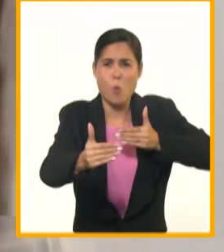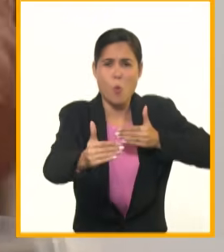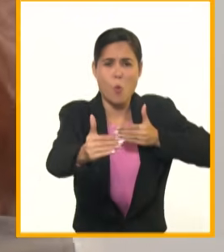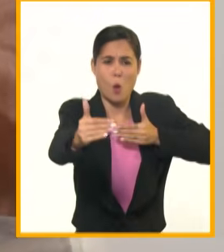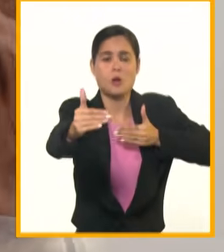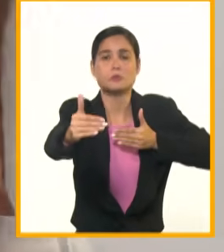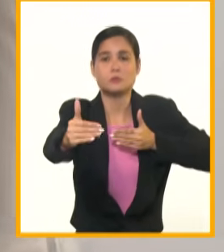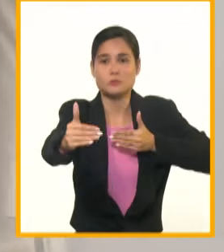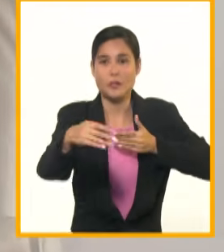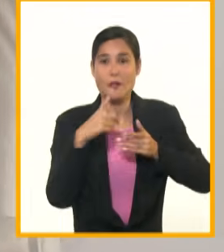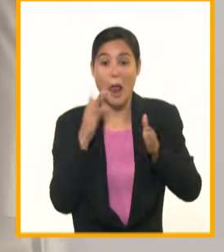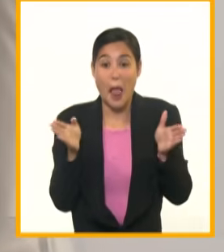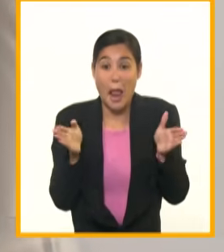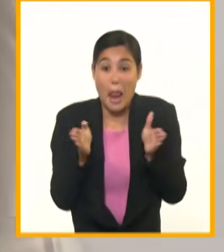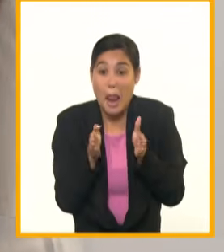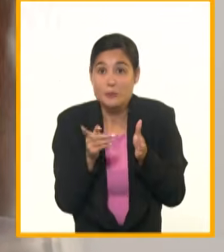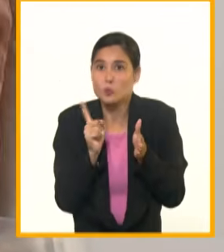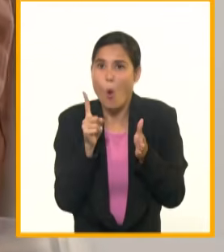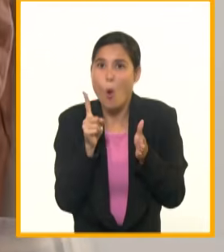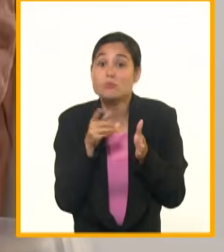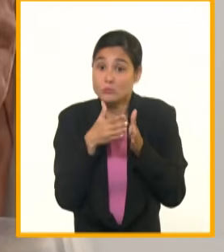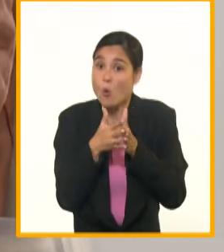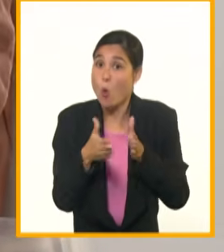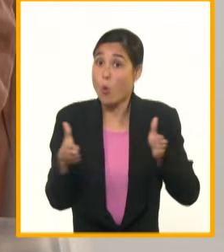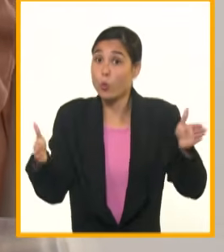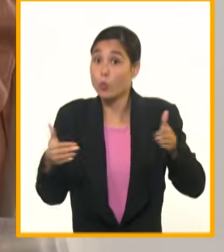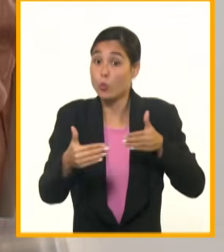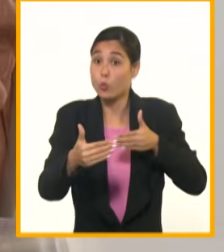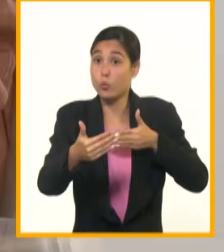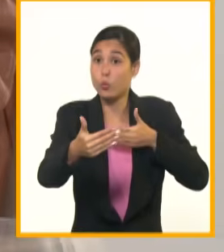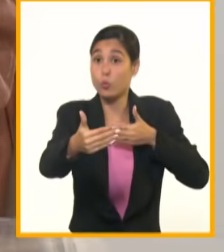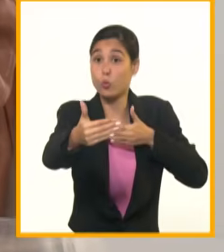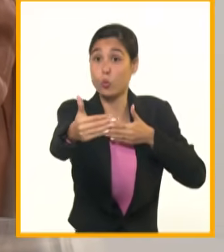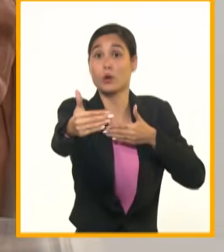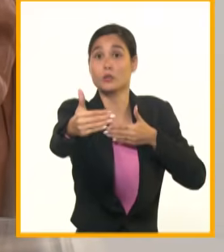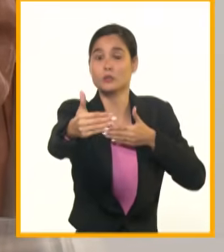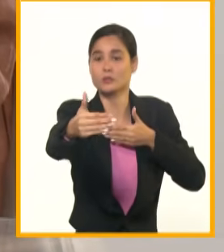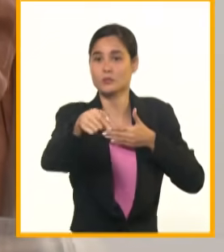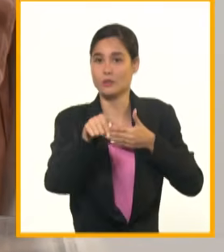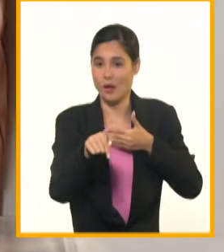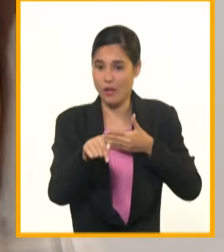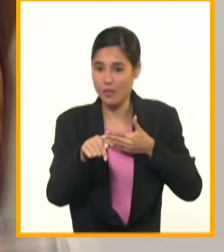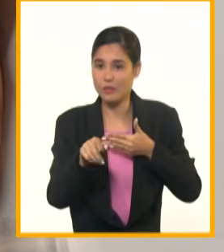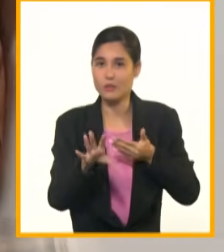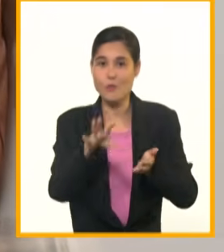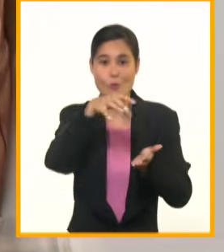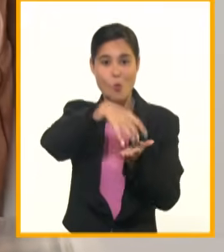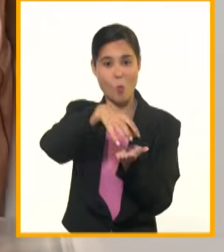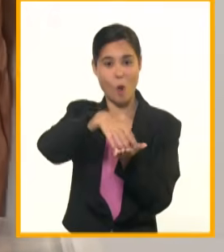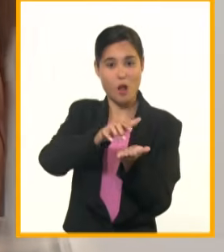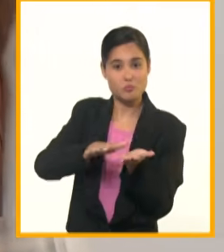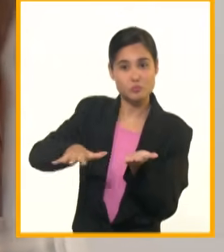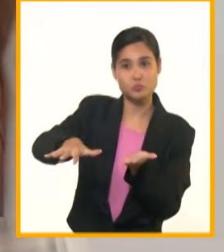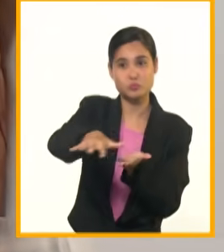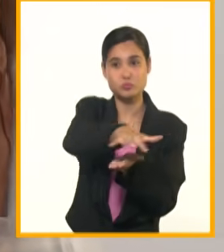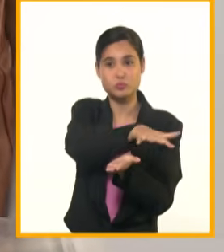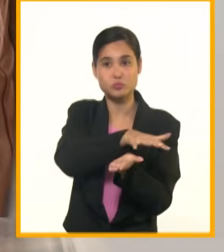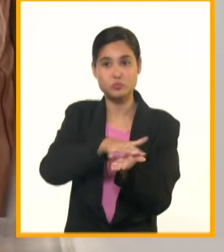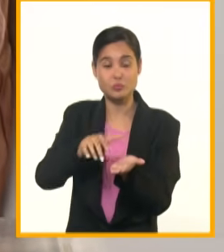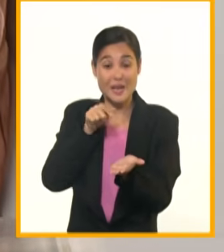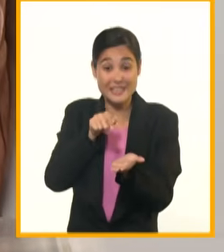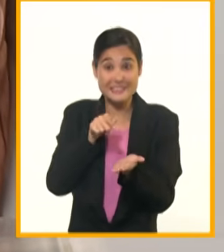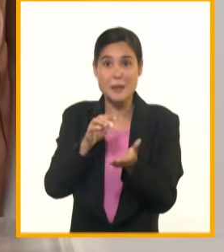465, 465 pertenecen a la zona especial, y ahí se ha creado una poderosa